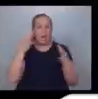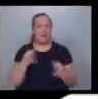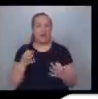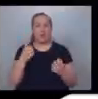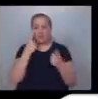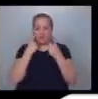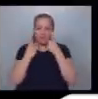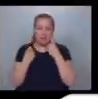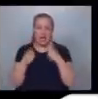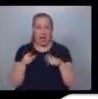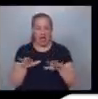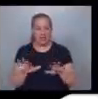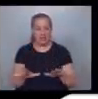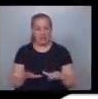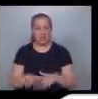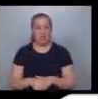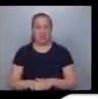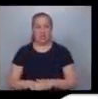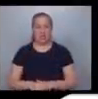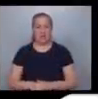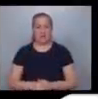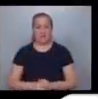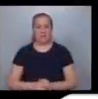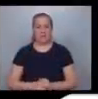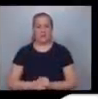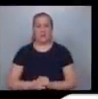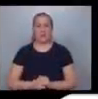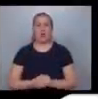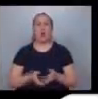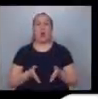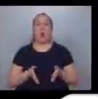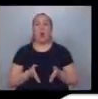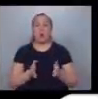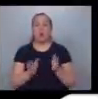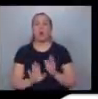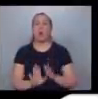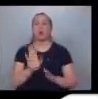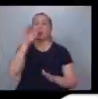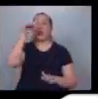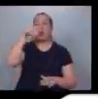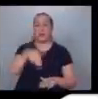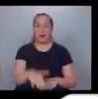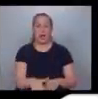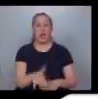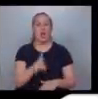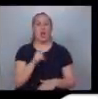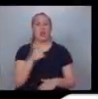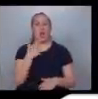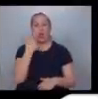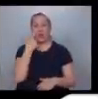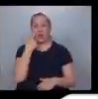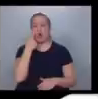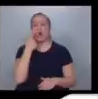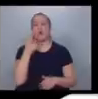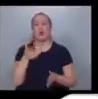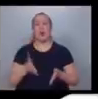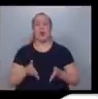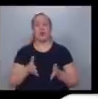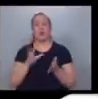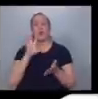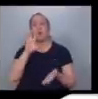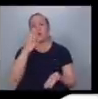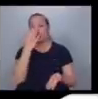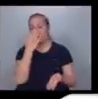le pase esto, en que se quede sin frenos? Subidas y bajadas también. Conocemos las rutas de la provincia de Exactamente. Córdoba. Muchas de ellas